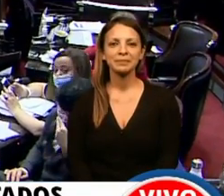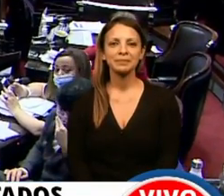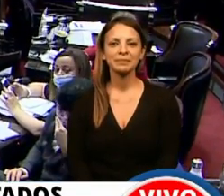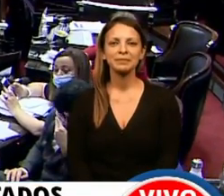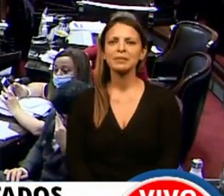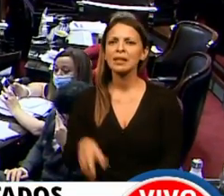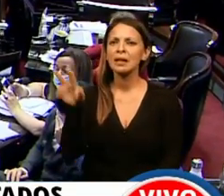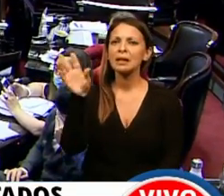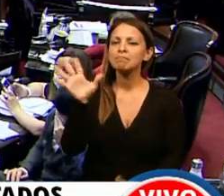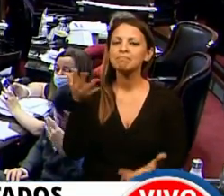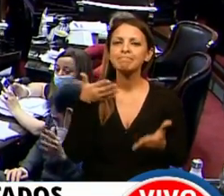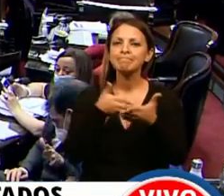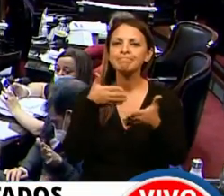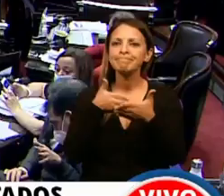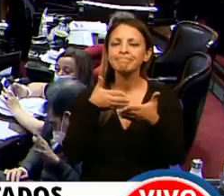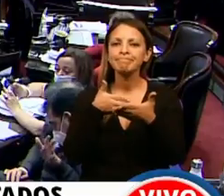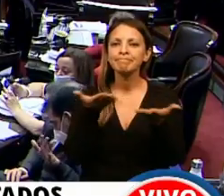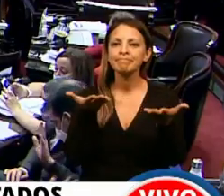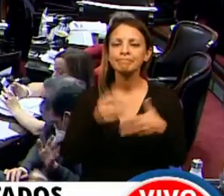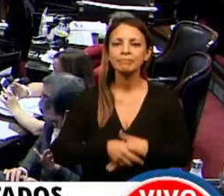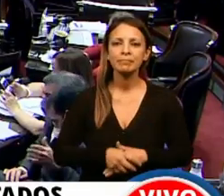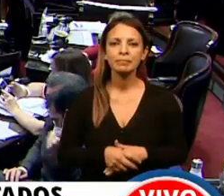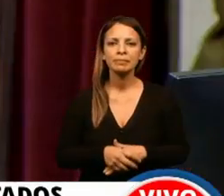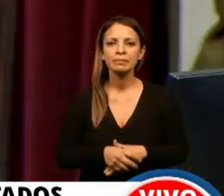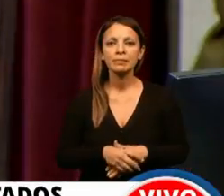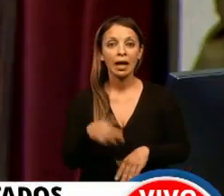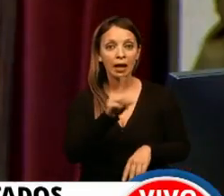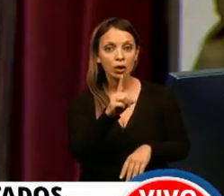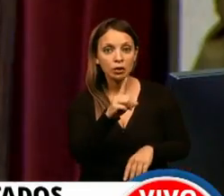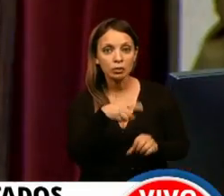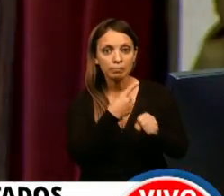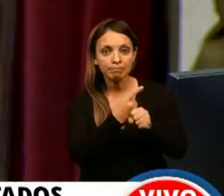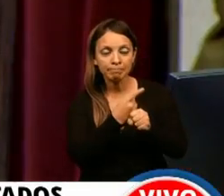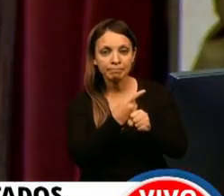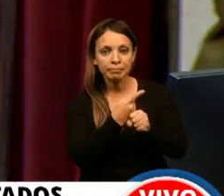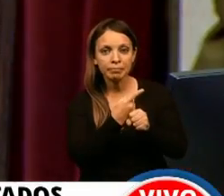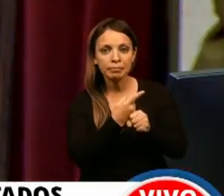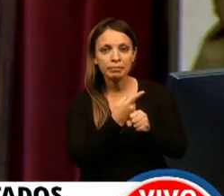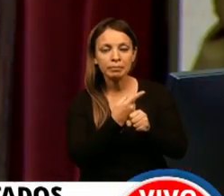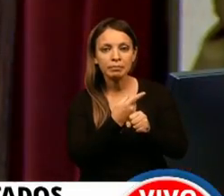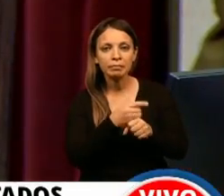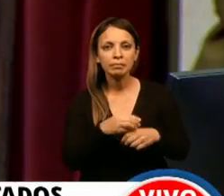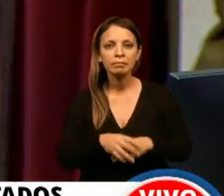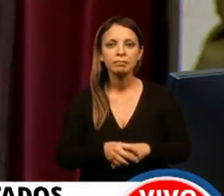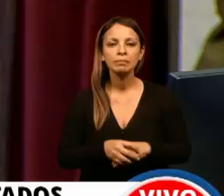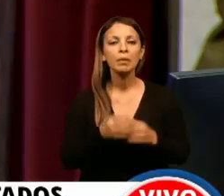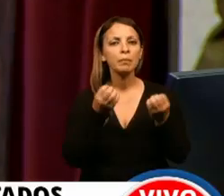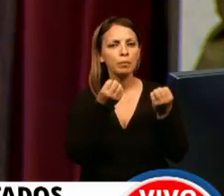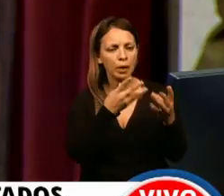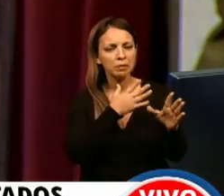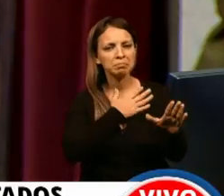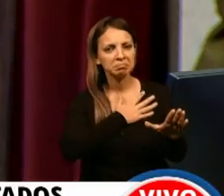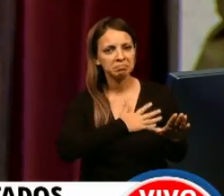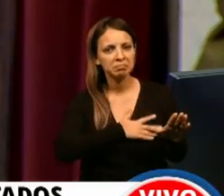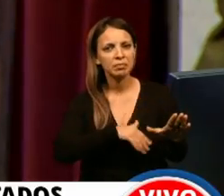permite el sistema chivo presidente no le está permitiendo el sistema votar bueno que se